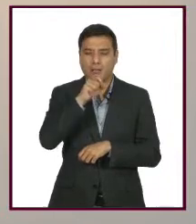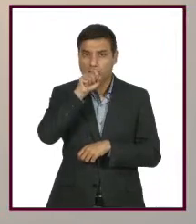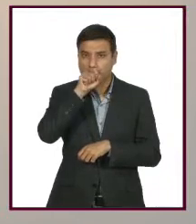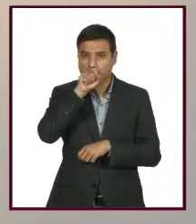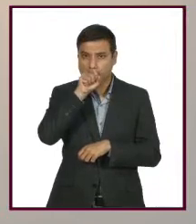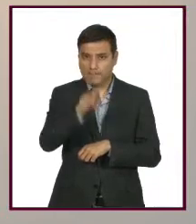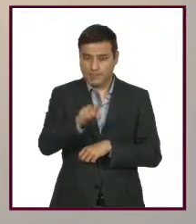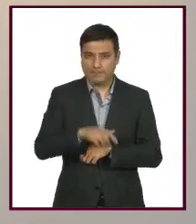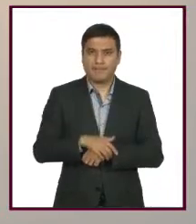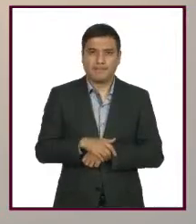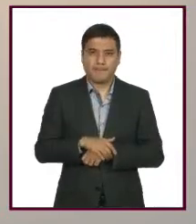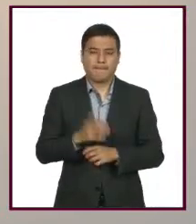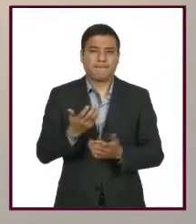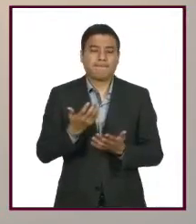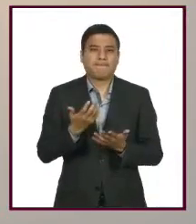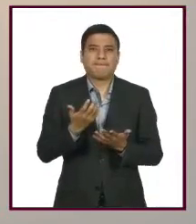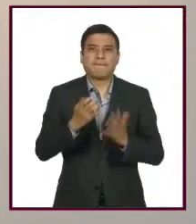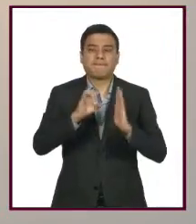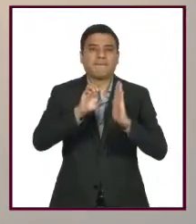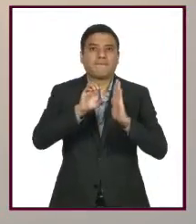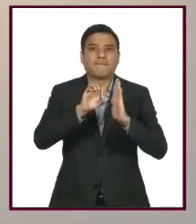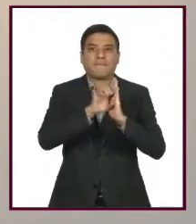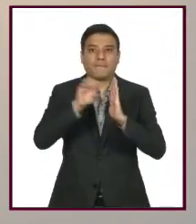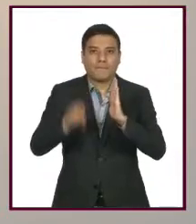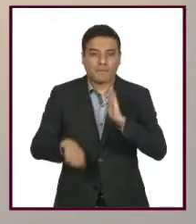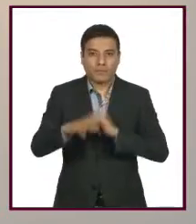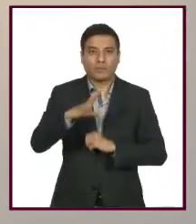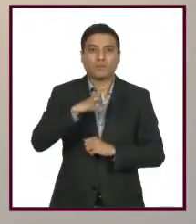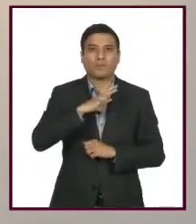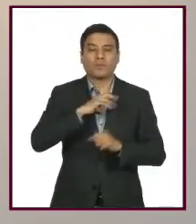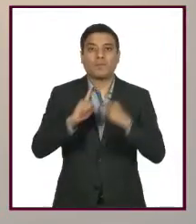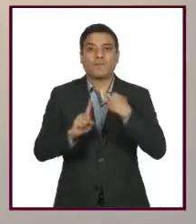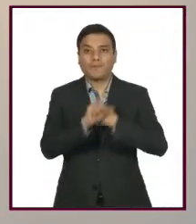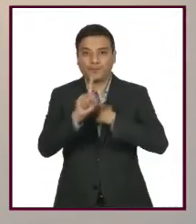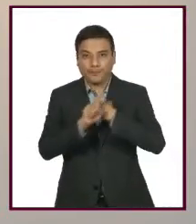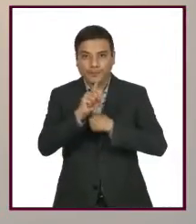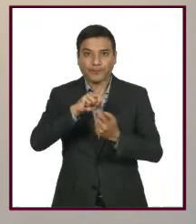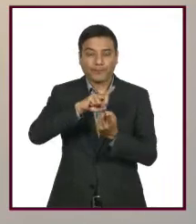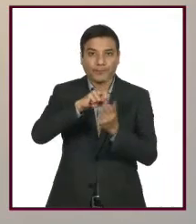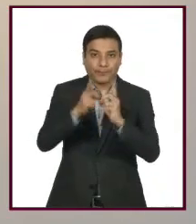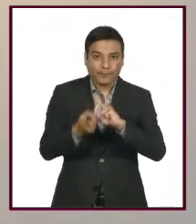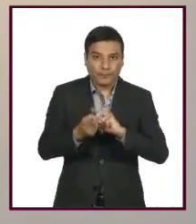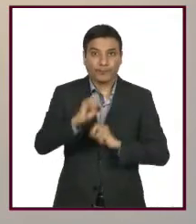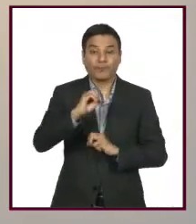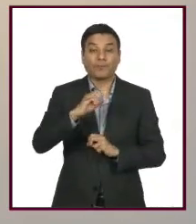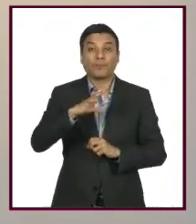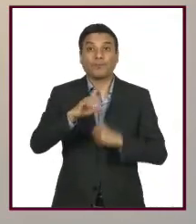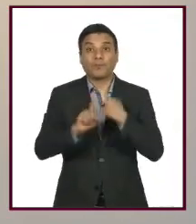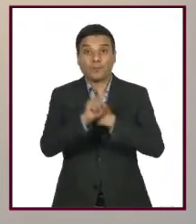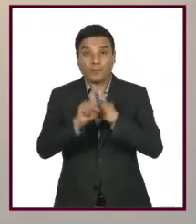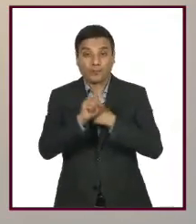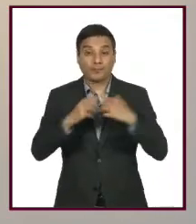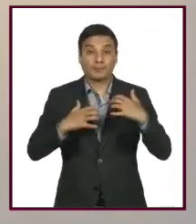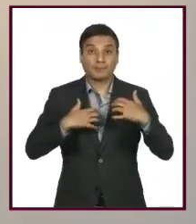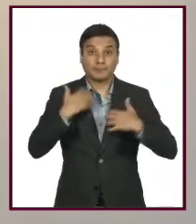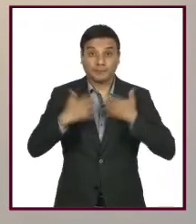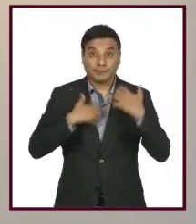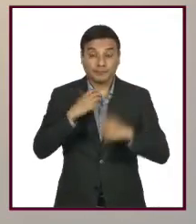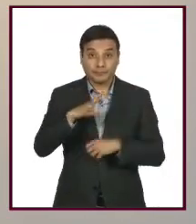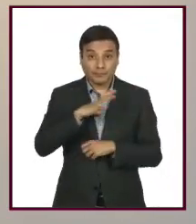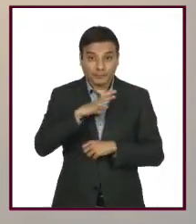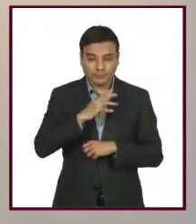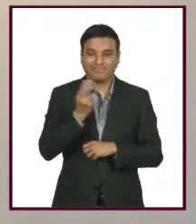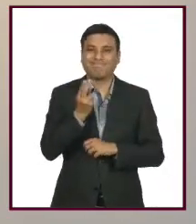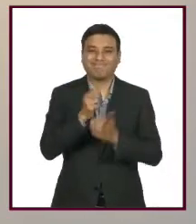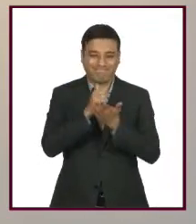alguna comorbilidad, algún trastorno depresivo, un trastorno por ansiedad o algún otro tipo. Pero lo que también se ha visto